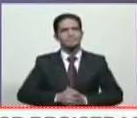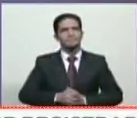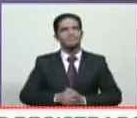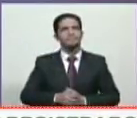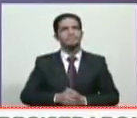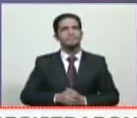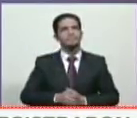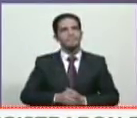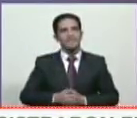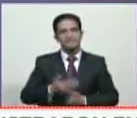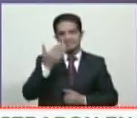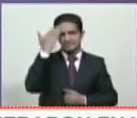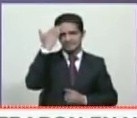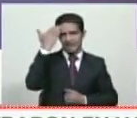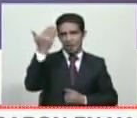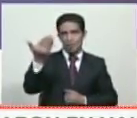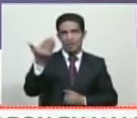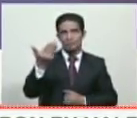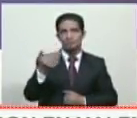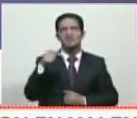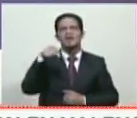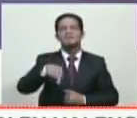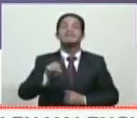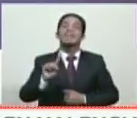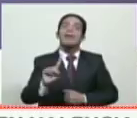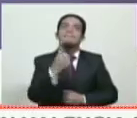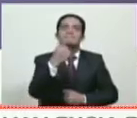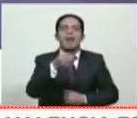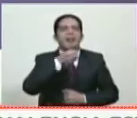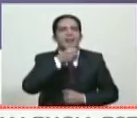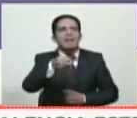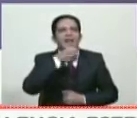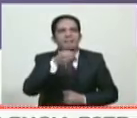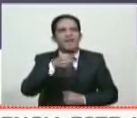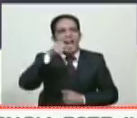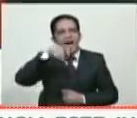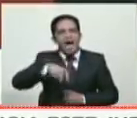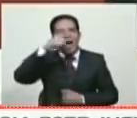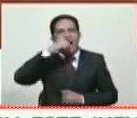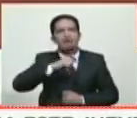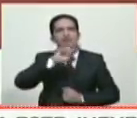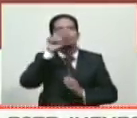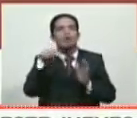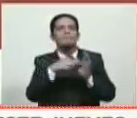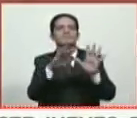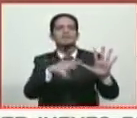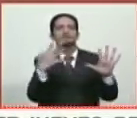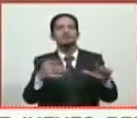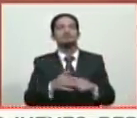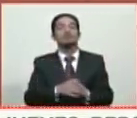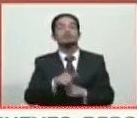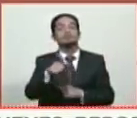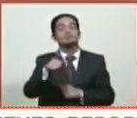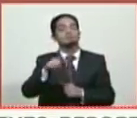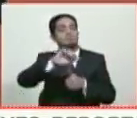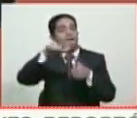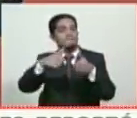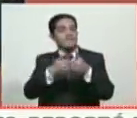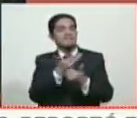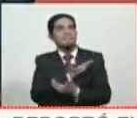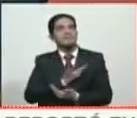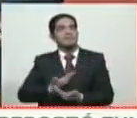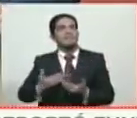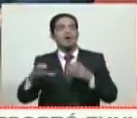Te saludamos, Barry. Se trata de la primera rueda de prensa de este 2019. La lidera el vicepresidente sectorial de Comunicación,